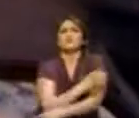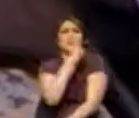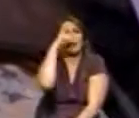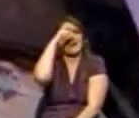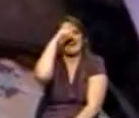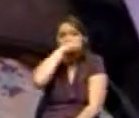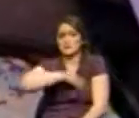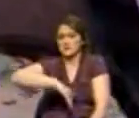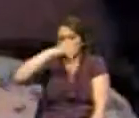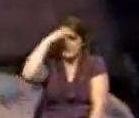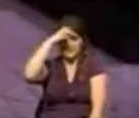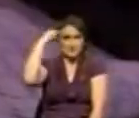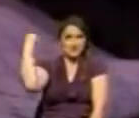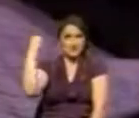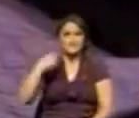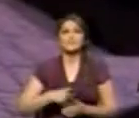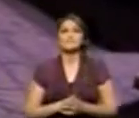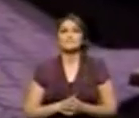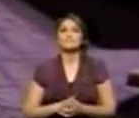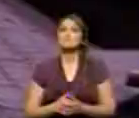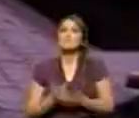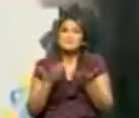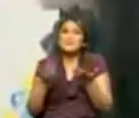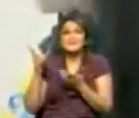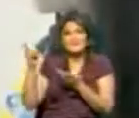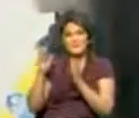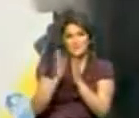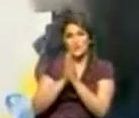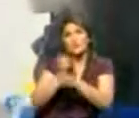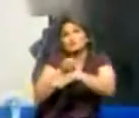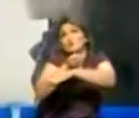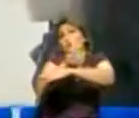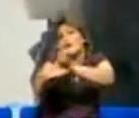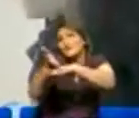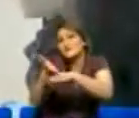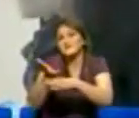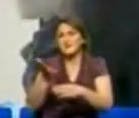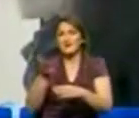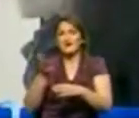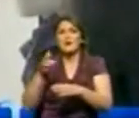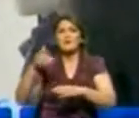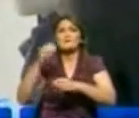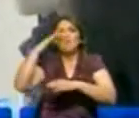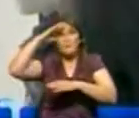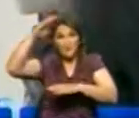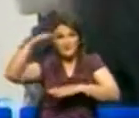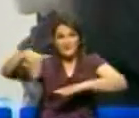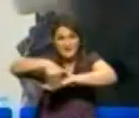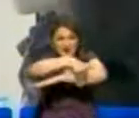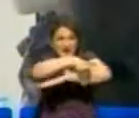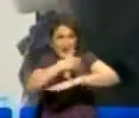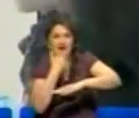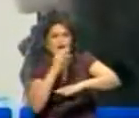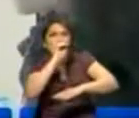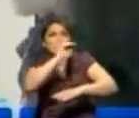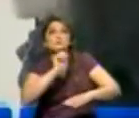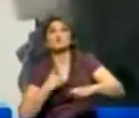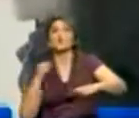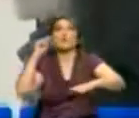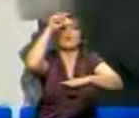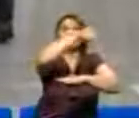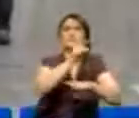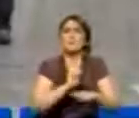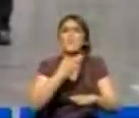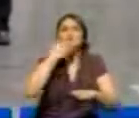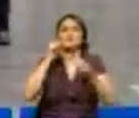sí piden es que los operativos se hagan sin advertencias. Mire, la batida deben de ser de un momento a otro, así,